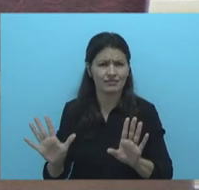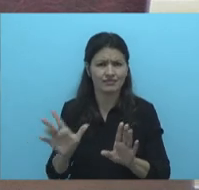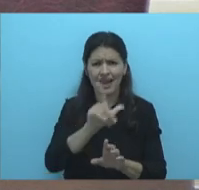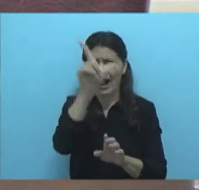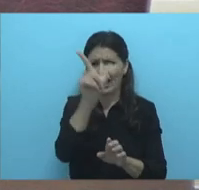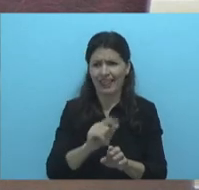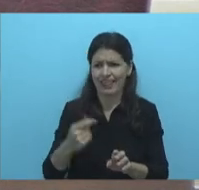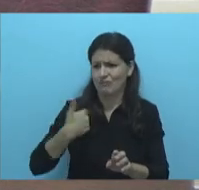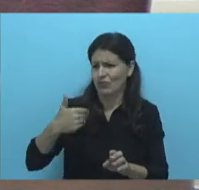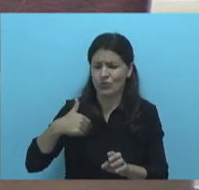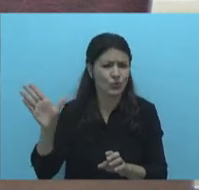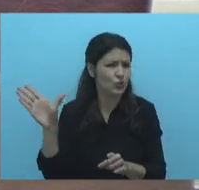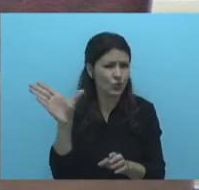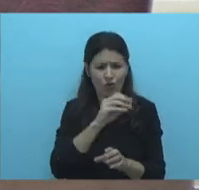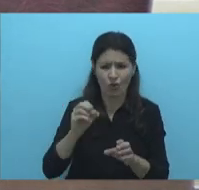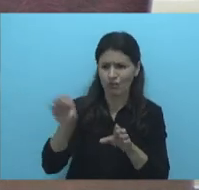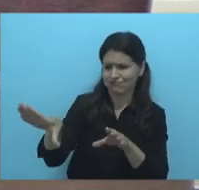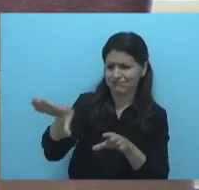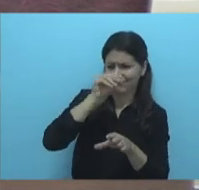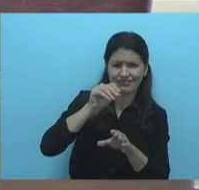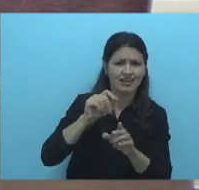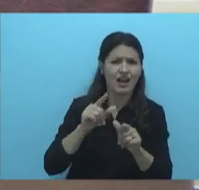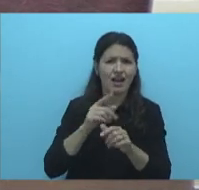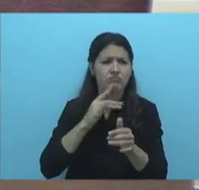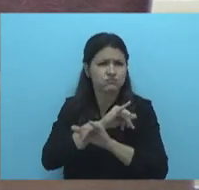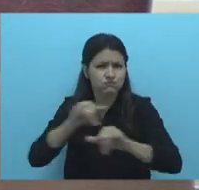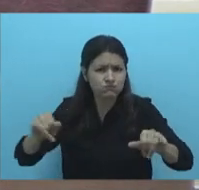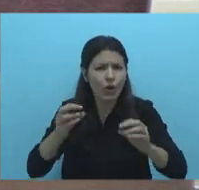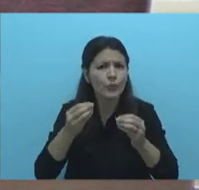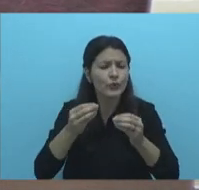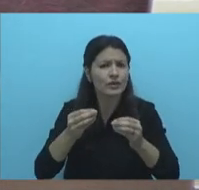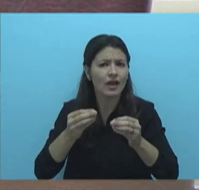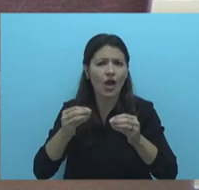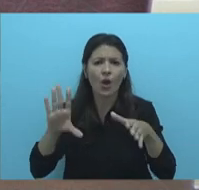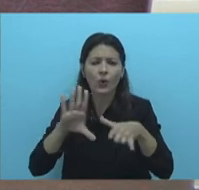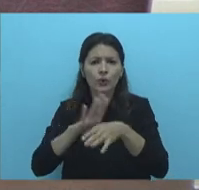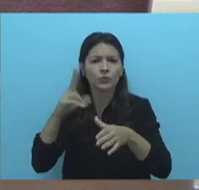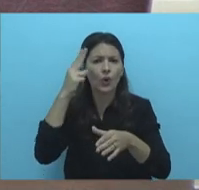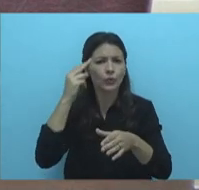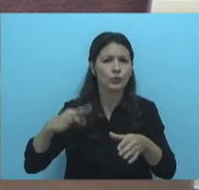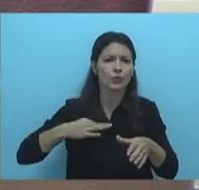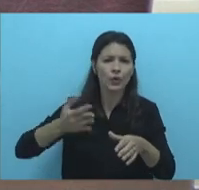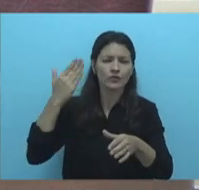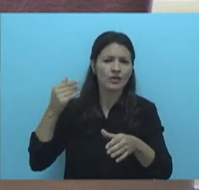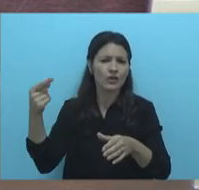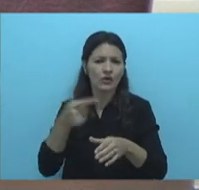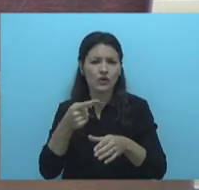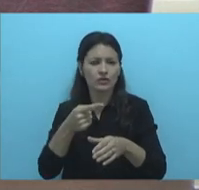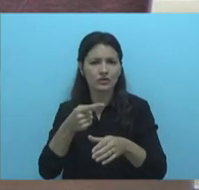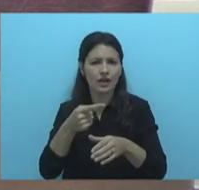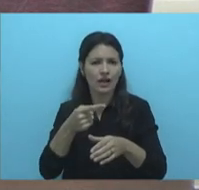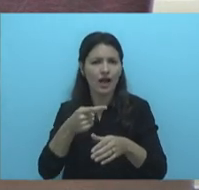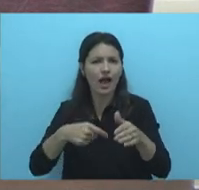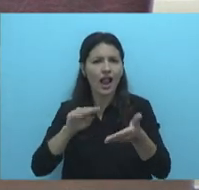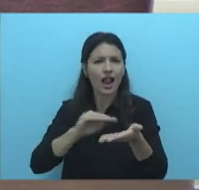medios del país. Se hizo el 11 de octubre porque se cumplían exactamente 9 años del atentado contra Antonio Bonfatti.